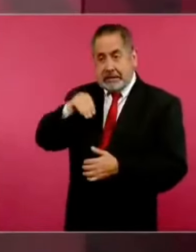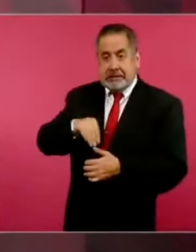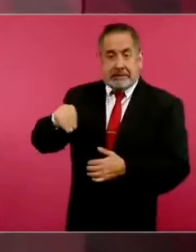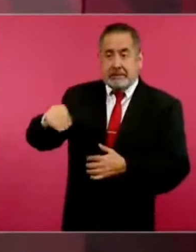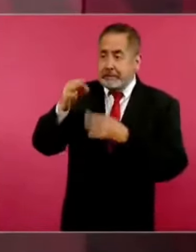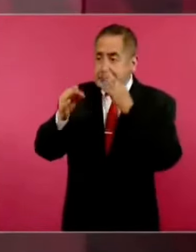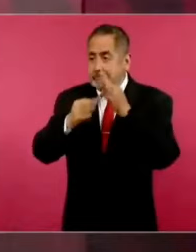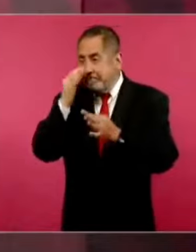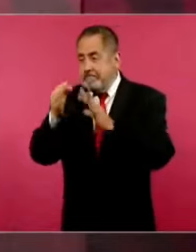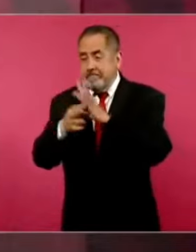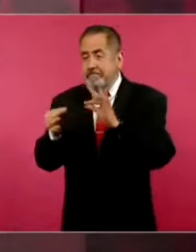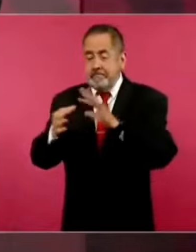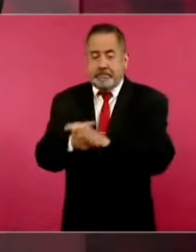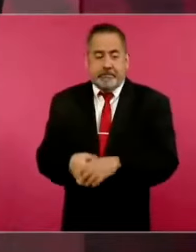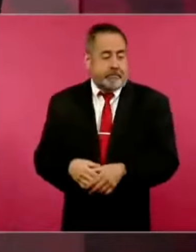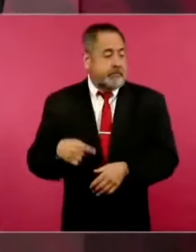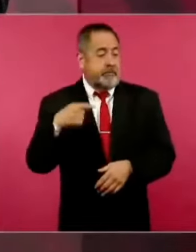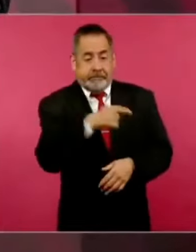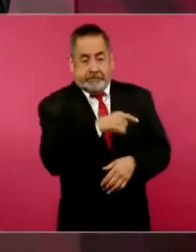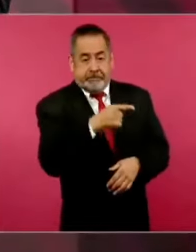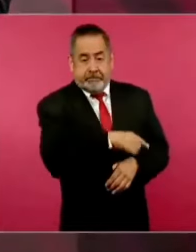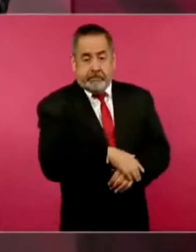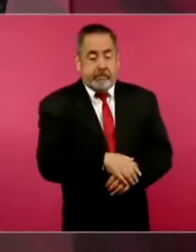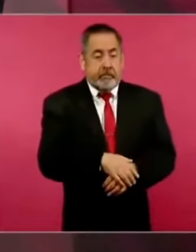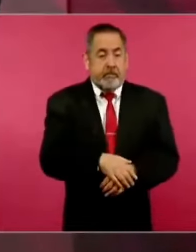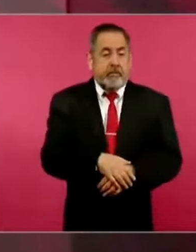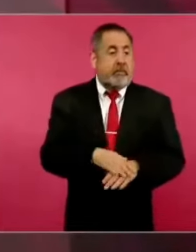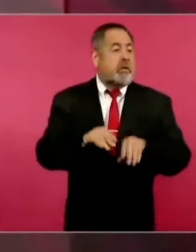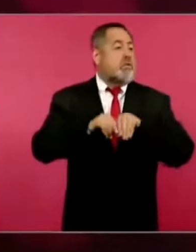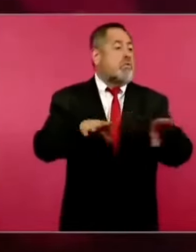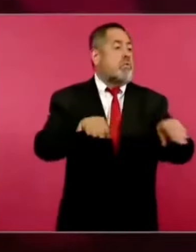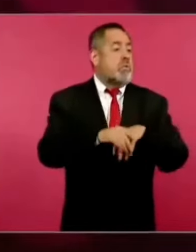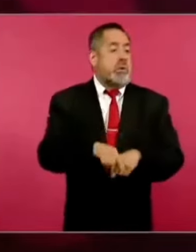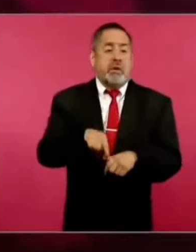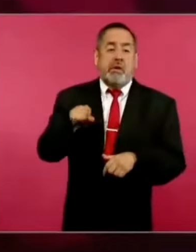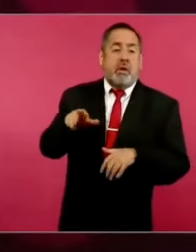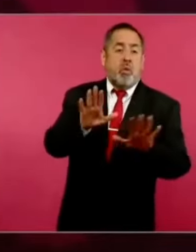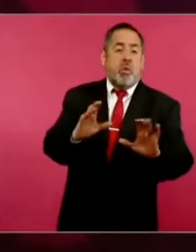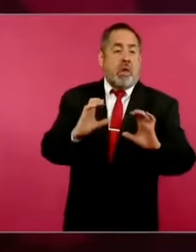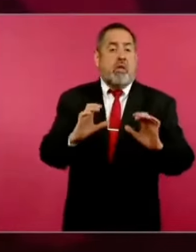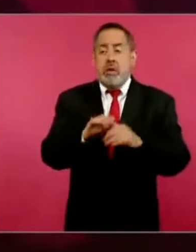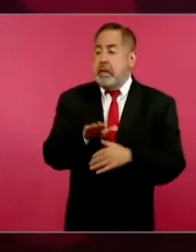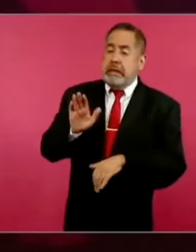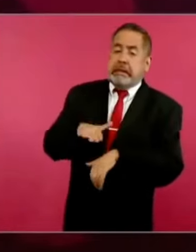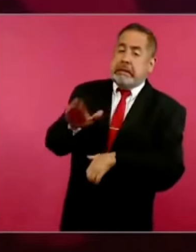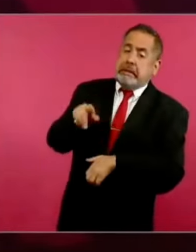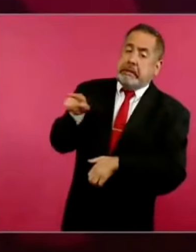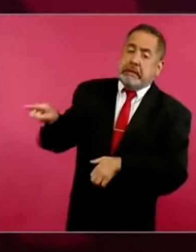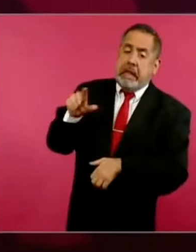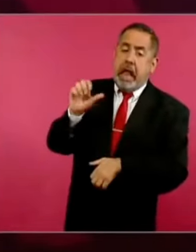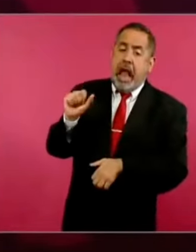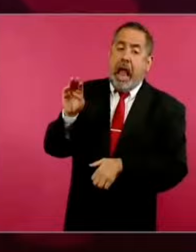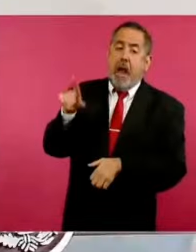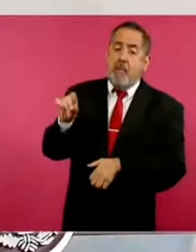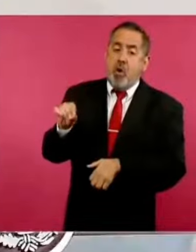era Andrés Manuel López Obrador, un peligro para México.